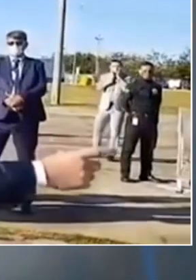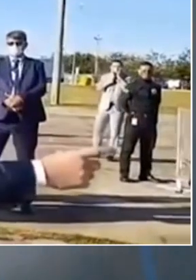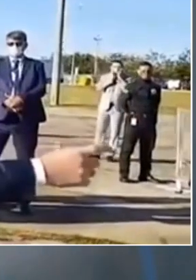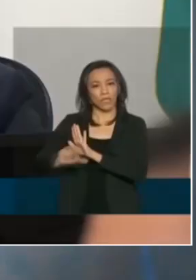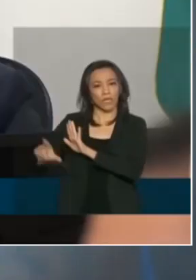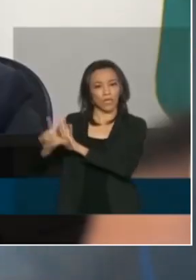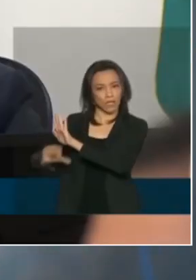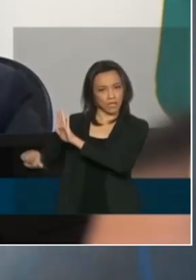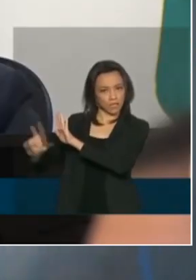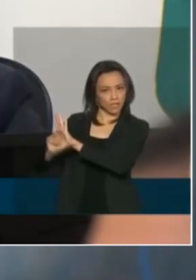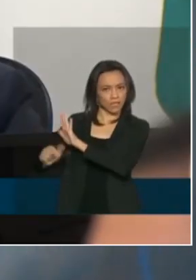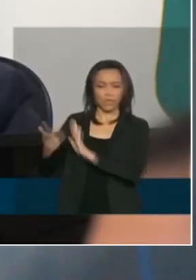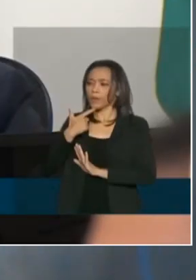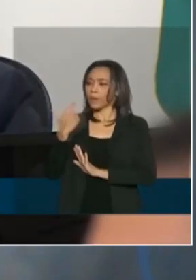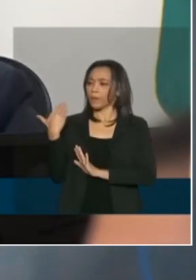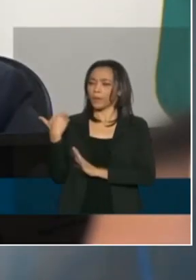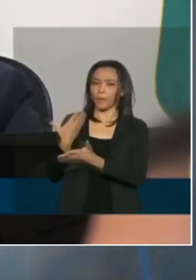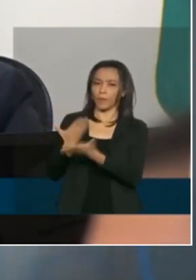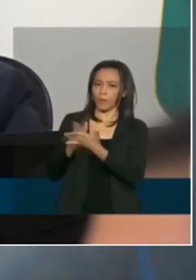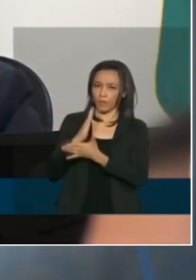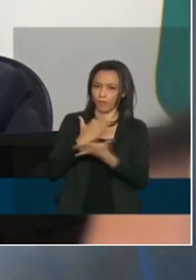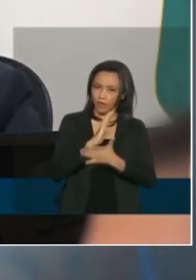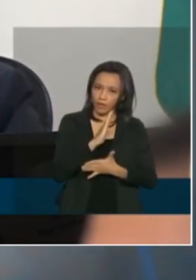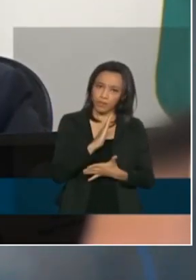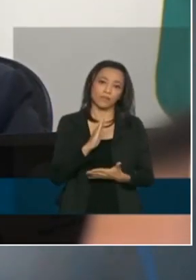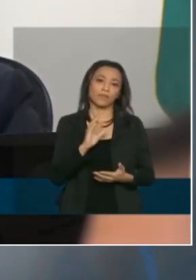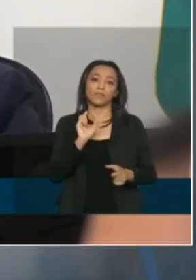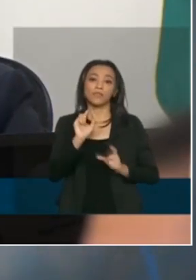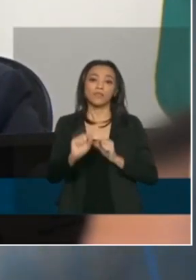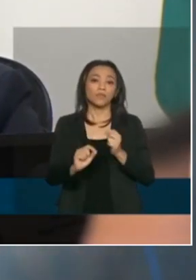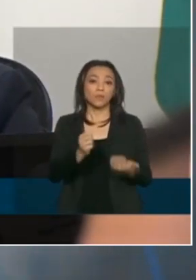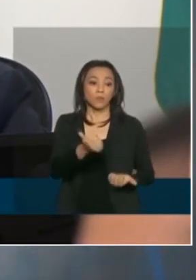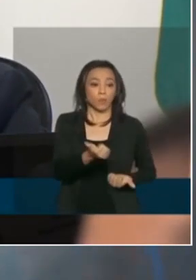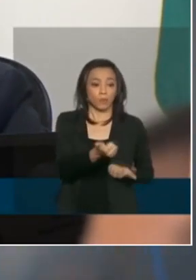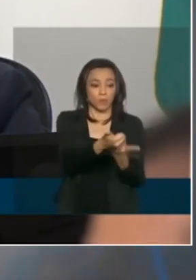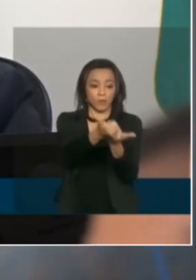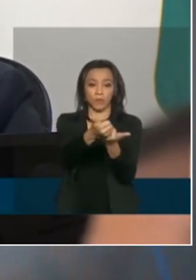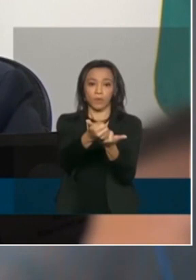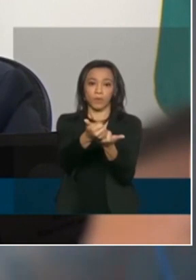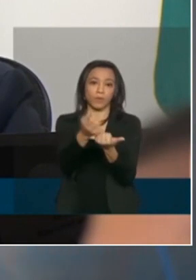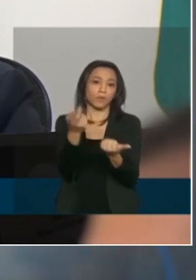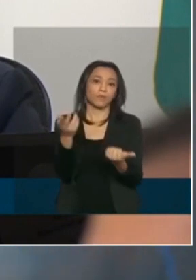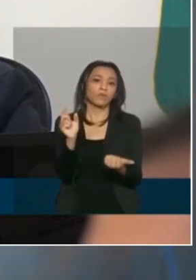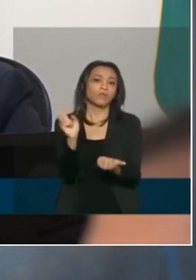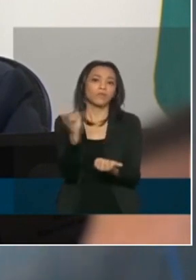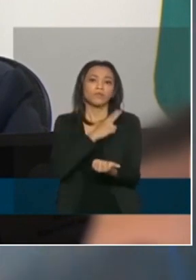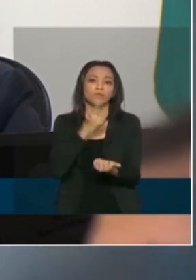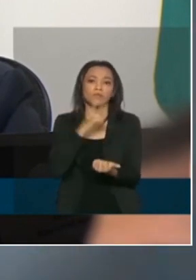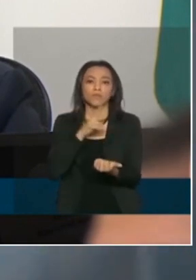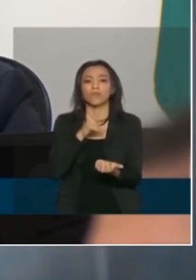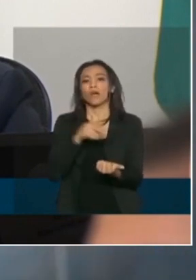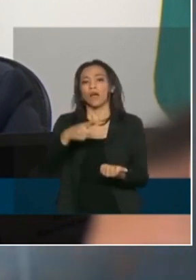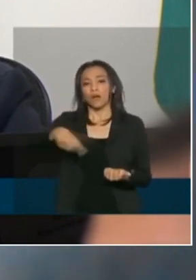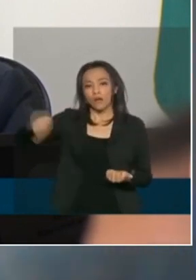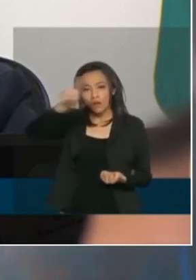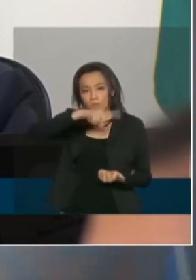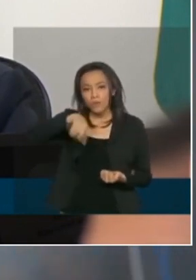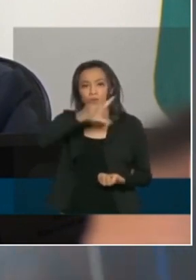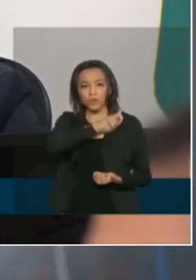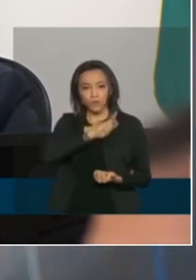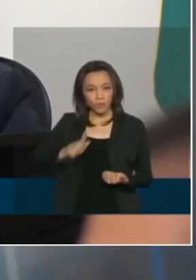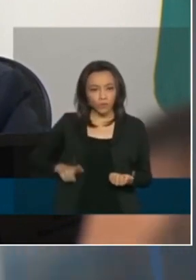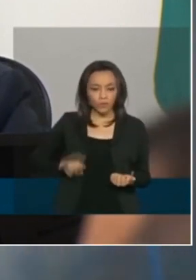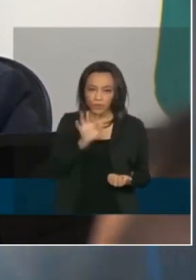de las políticas sanitarias contra la pandemia de los gobiernos federales, quedó enfrentado a muchos de ellos,